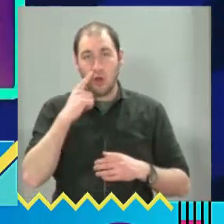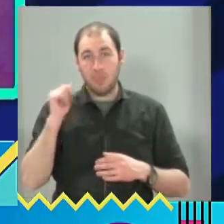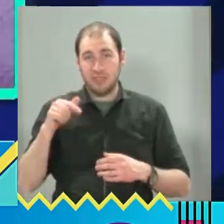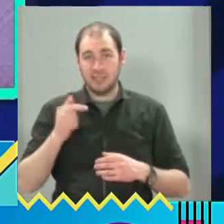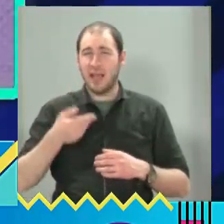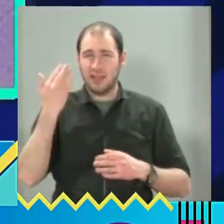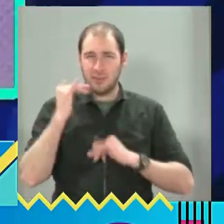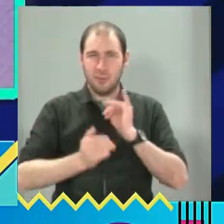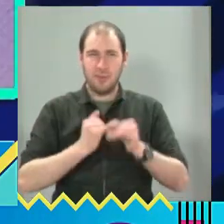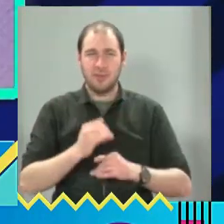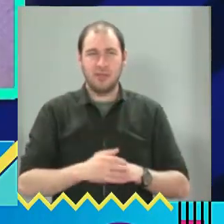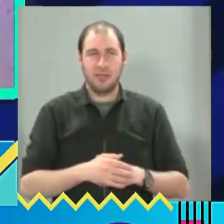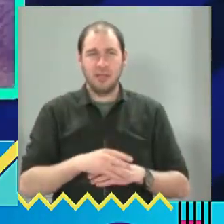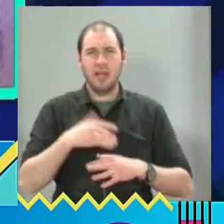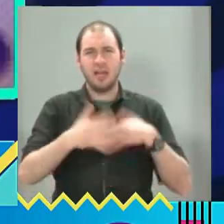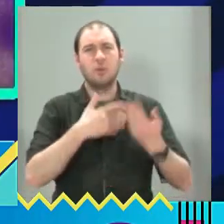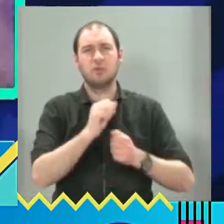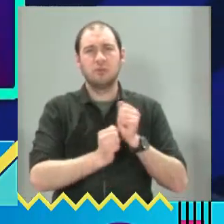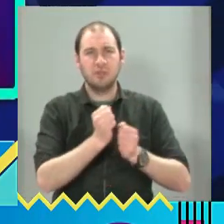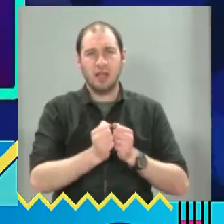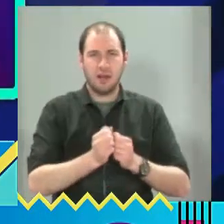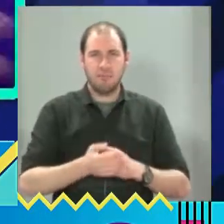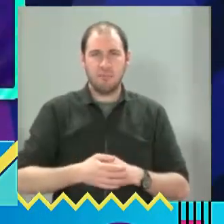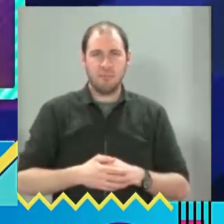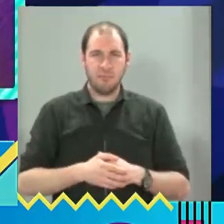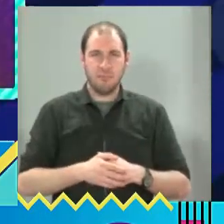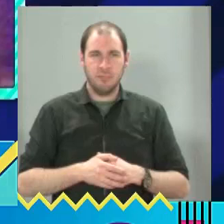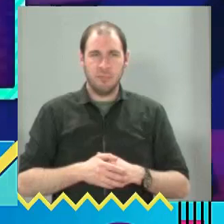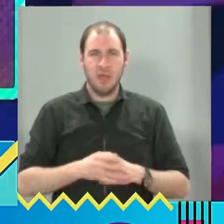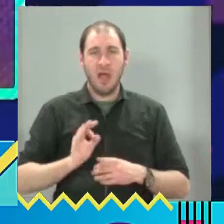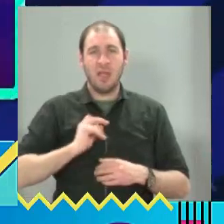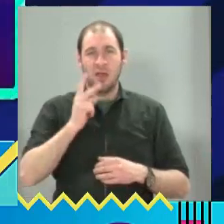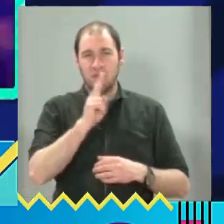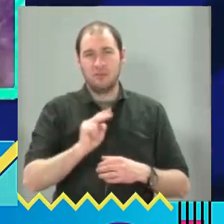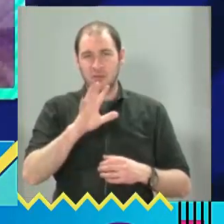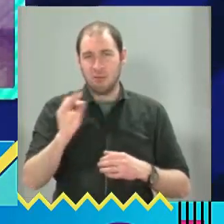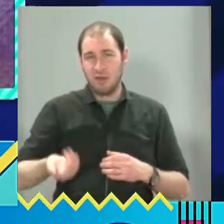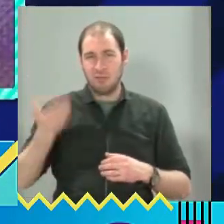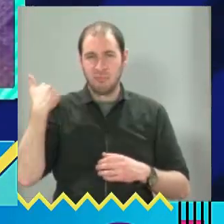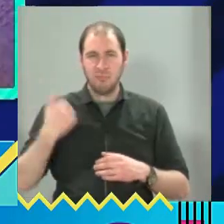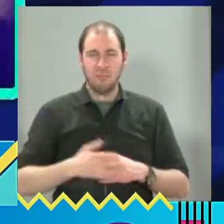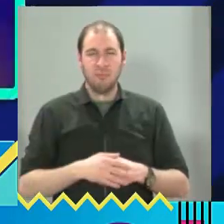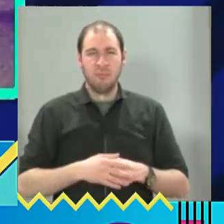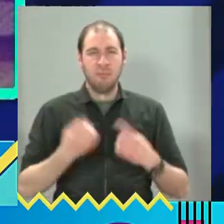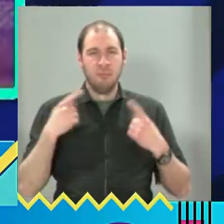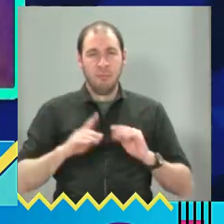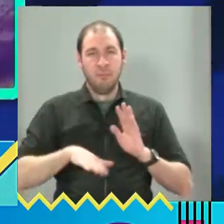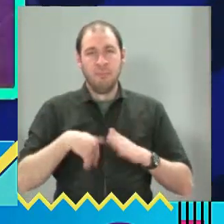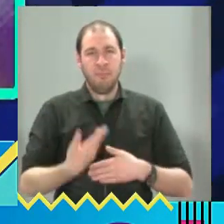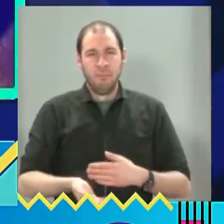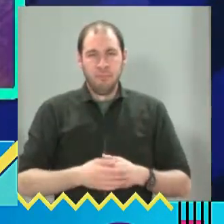estoy hablando de revolución industrial, primera, o sea, hace 250 años. Lo que pasa es que, claro,